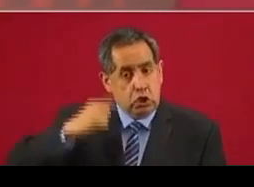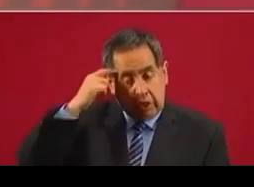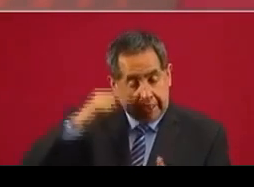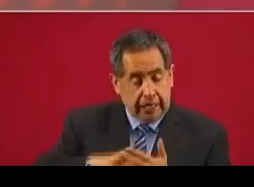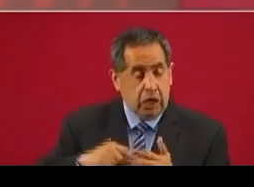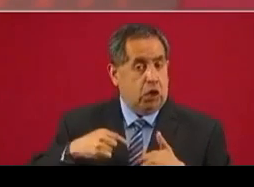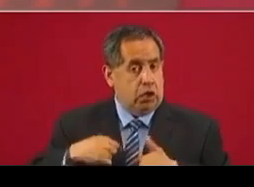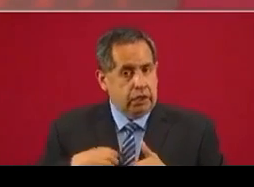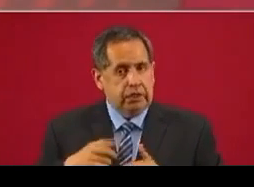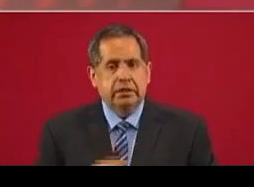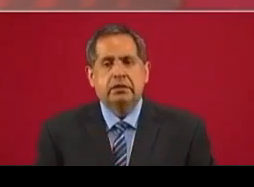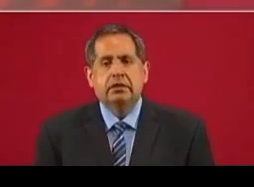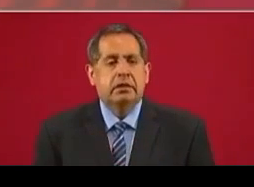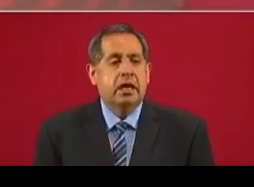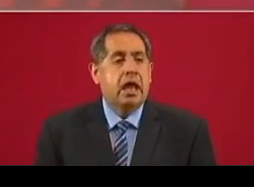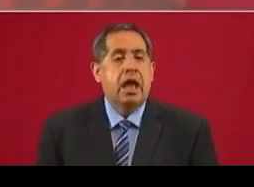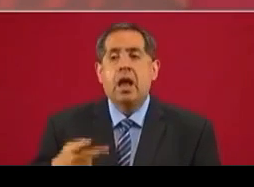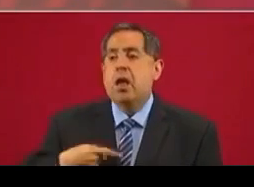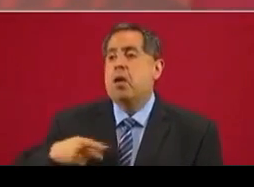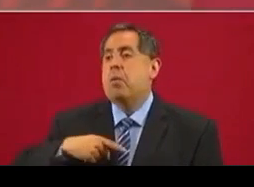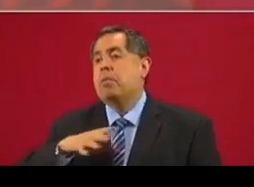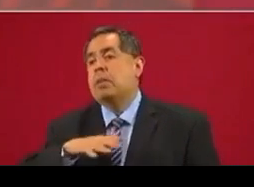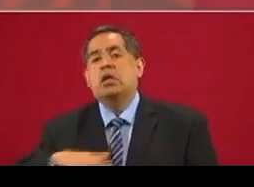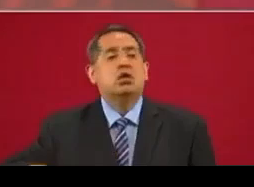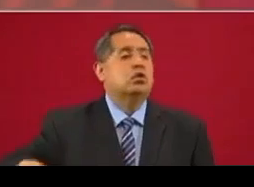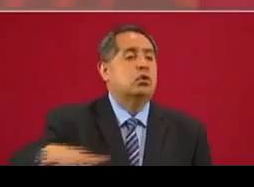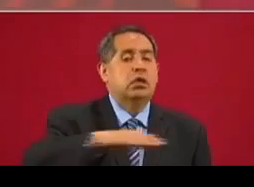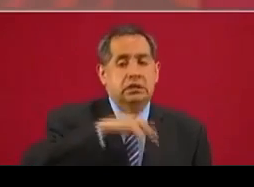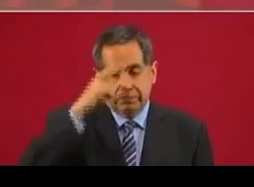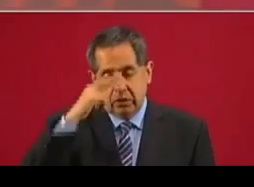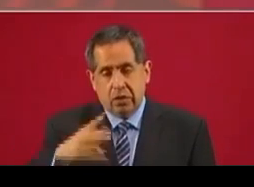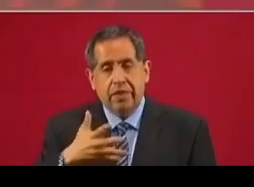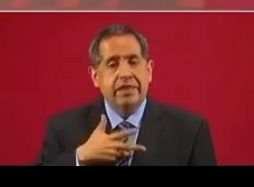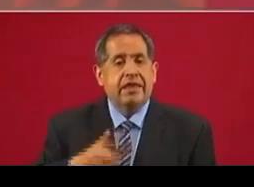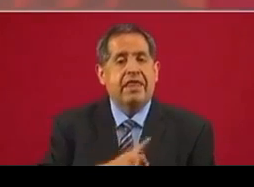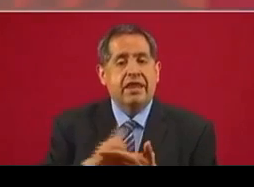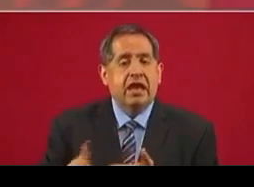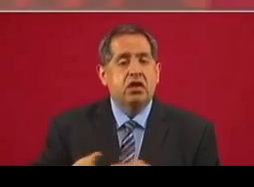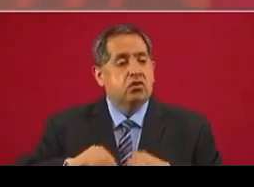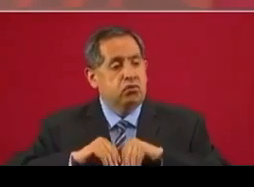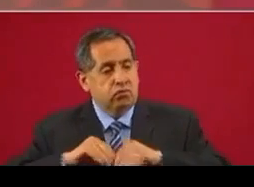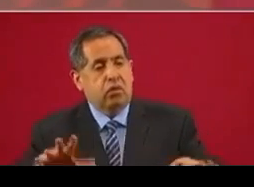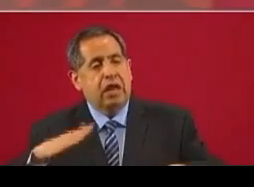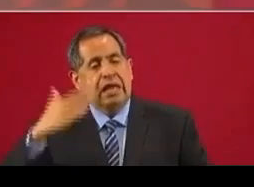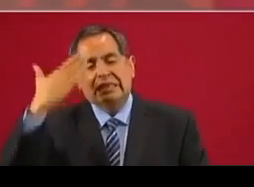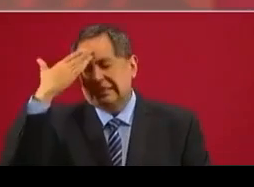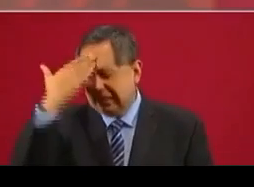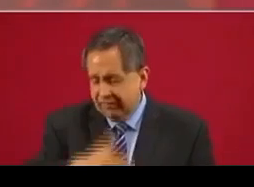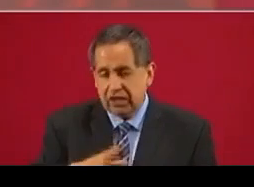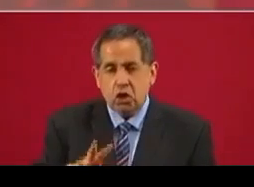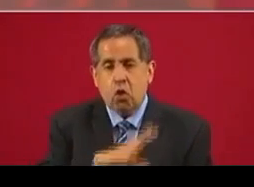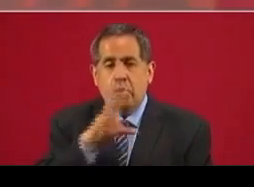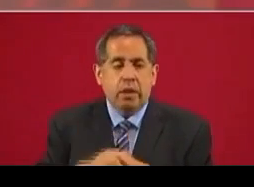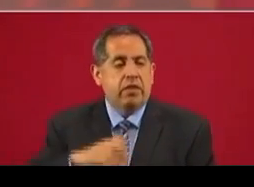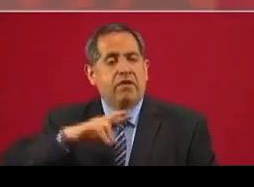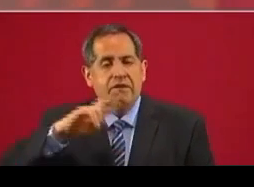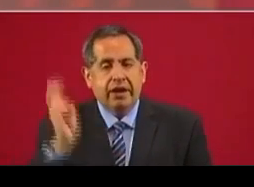que el pueblo de mexico tiene derecho a saber toda la verdad